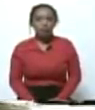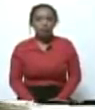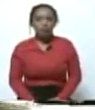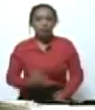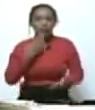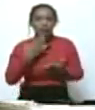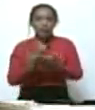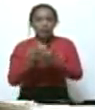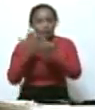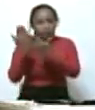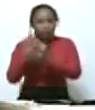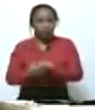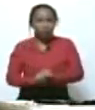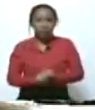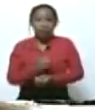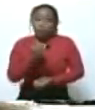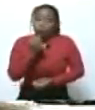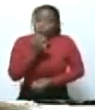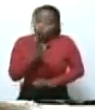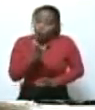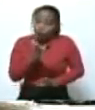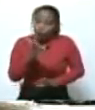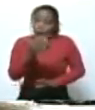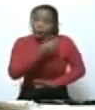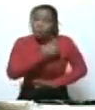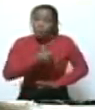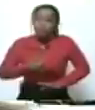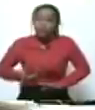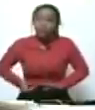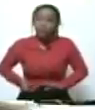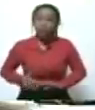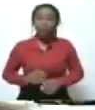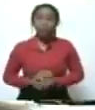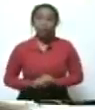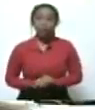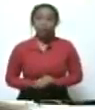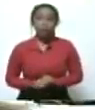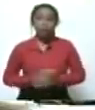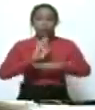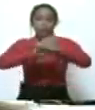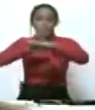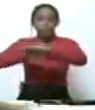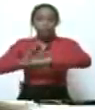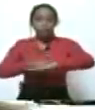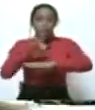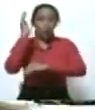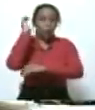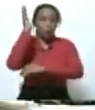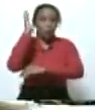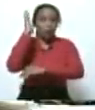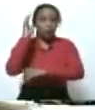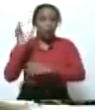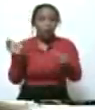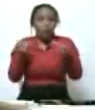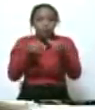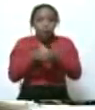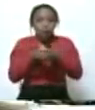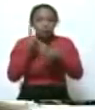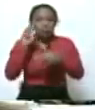Gracias a ti, María. Bueno, el presidente ha llamado a estos congresos y esto tiene mucho que